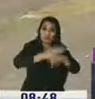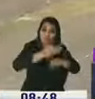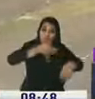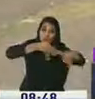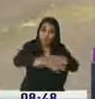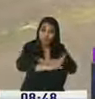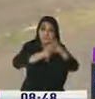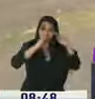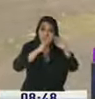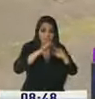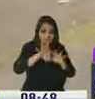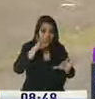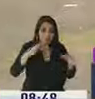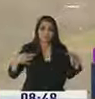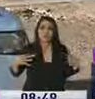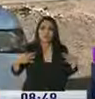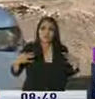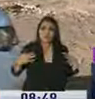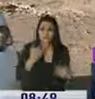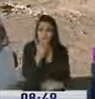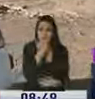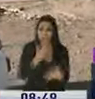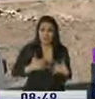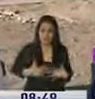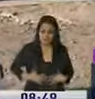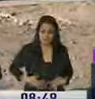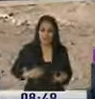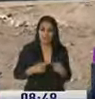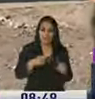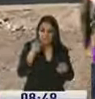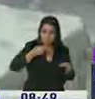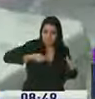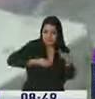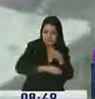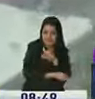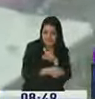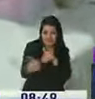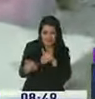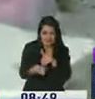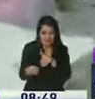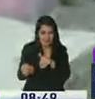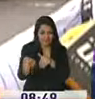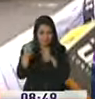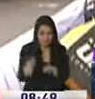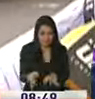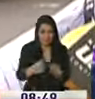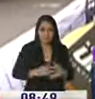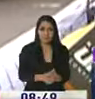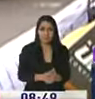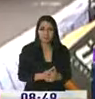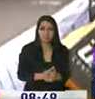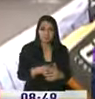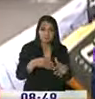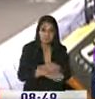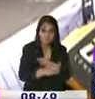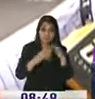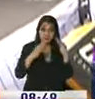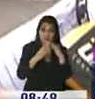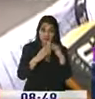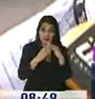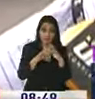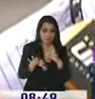vivienda encontraron algunas prendas con manchas de sangre y el arma que habría utilizado para atacar a la joven. En el domicilio del procesado se